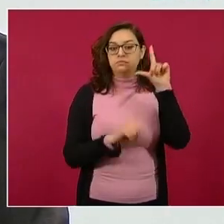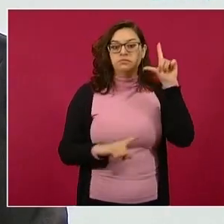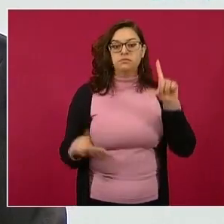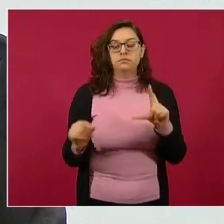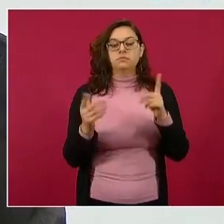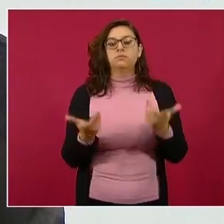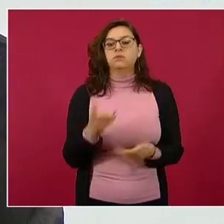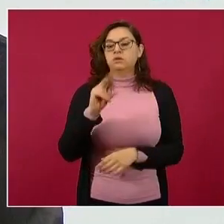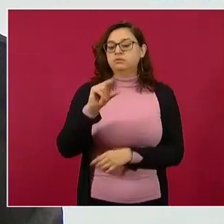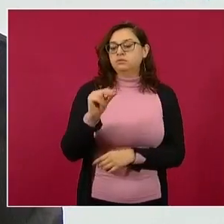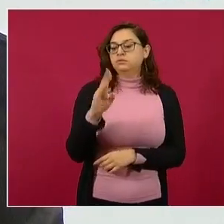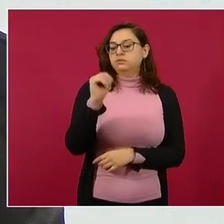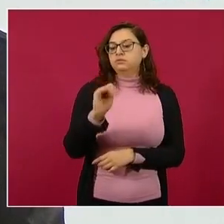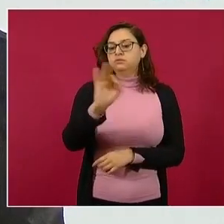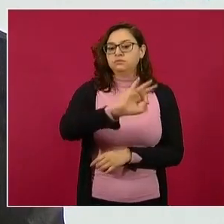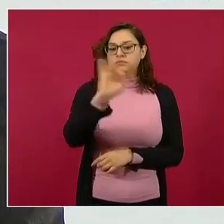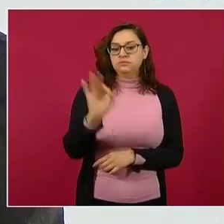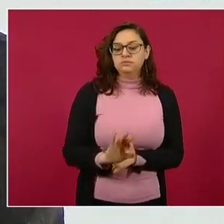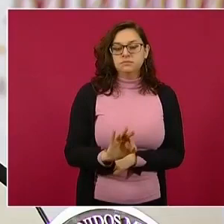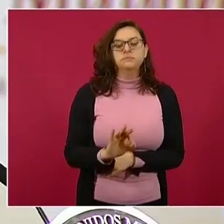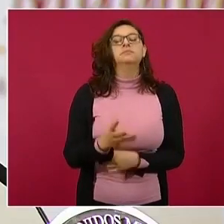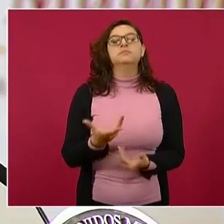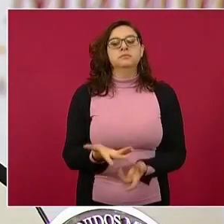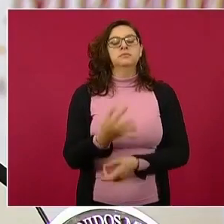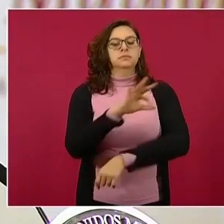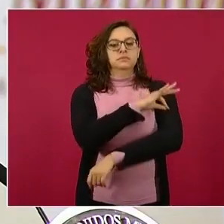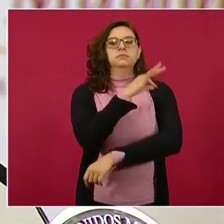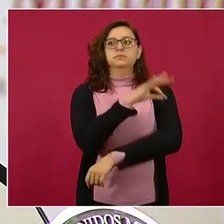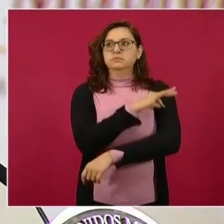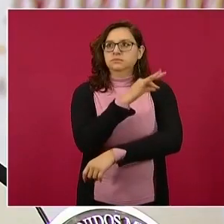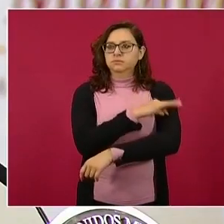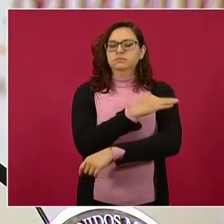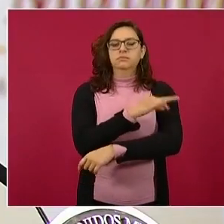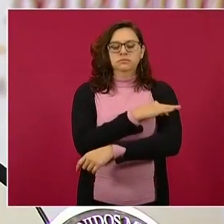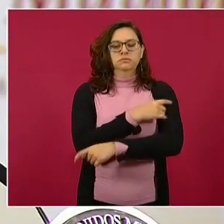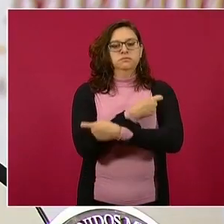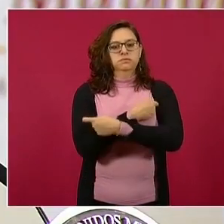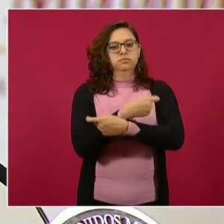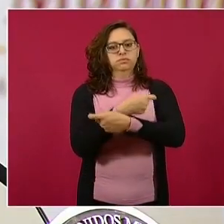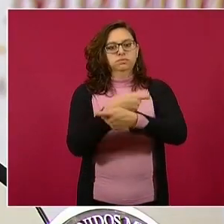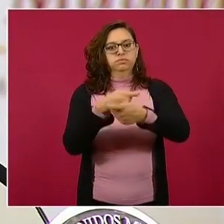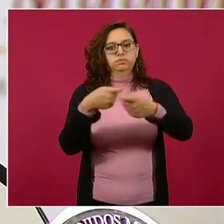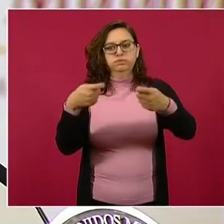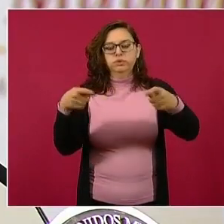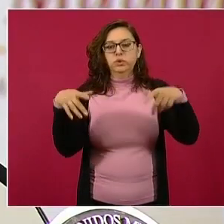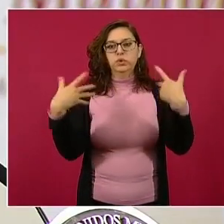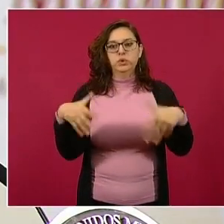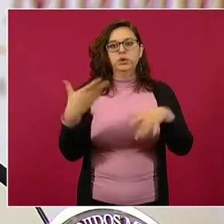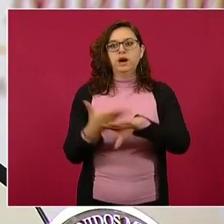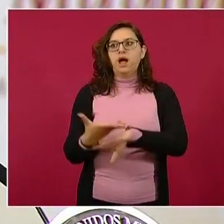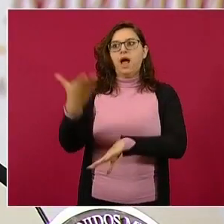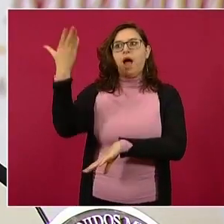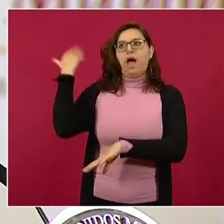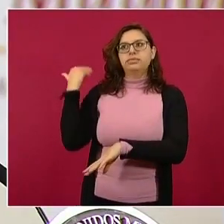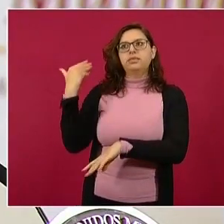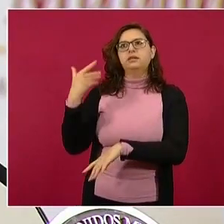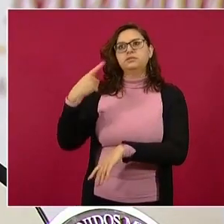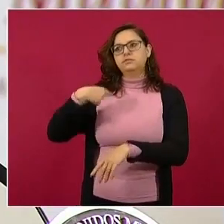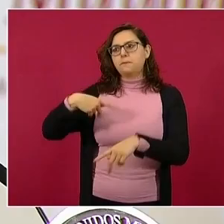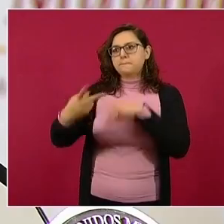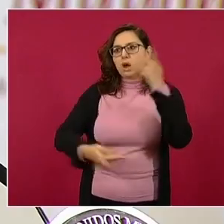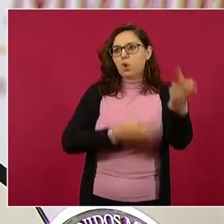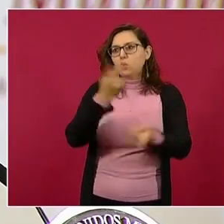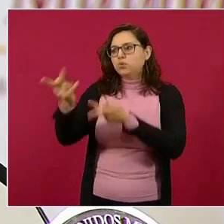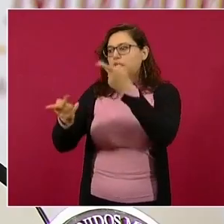dicho, de 89%, muy por arriba de lo que en su momento con la encuesta de salud y nutrición estimamos que se iba a aceptar por parte de